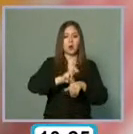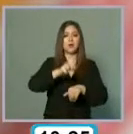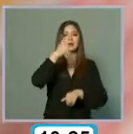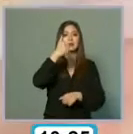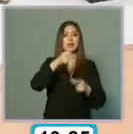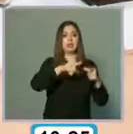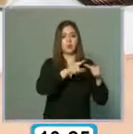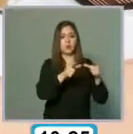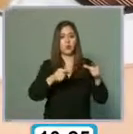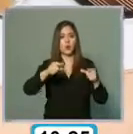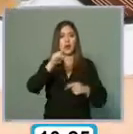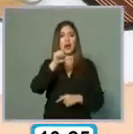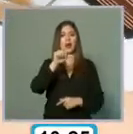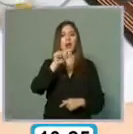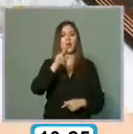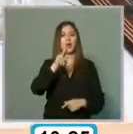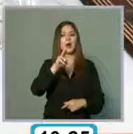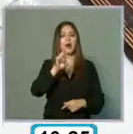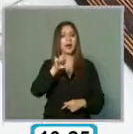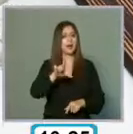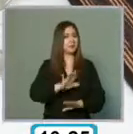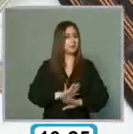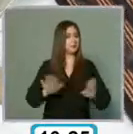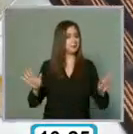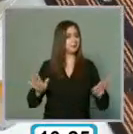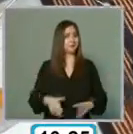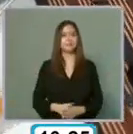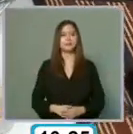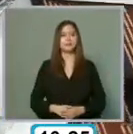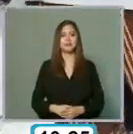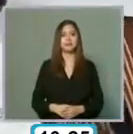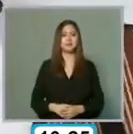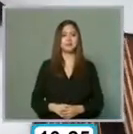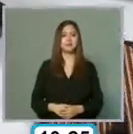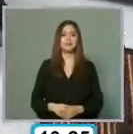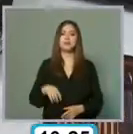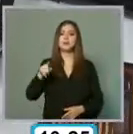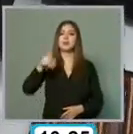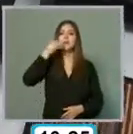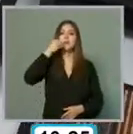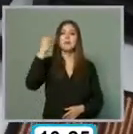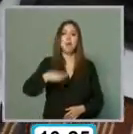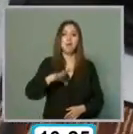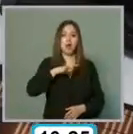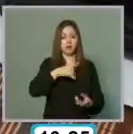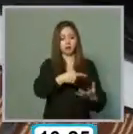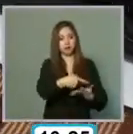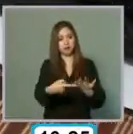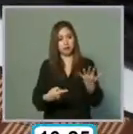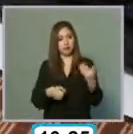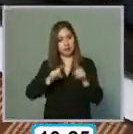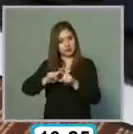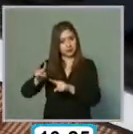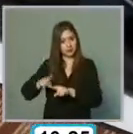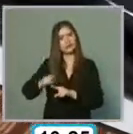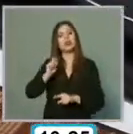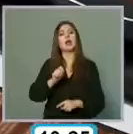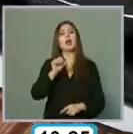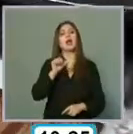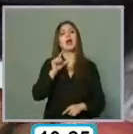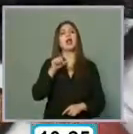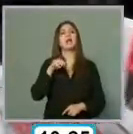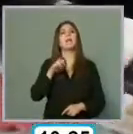laurel. Ok. ¡Qué bonito! Qué bonito, Lore. La verdad es que me sorprendieron los ingredientes porque, pues, la almendra, por un lado, está